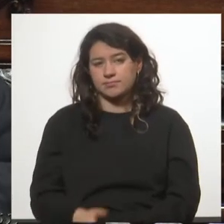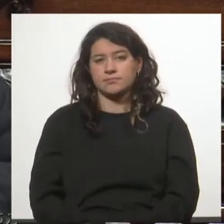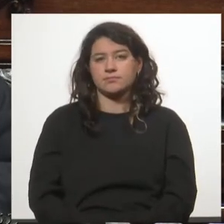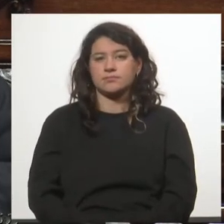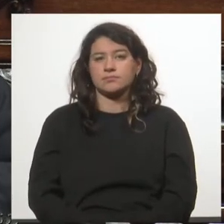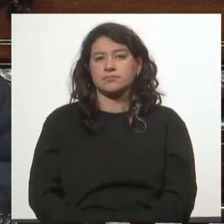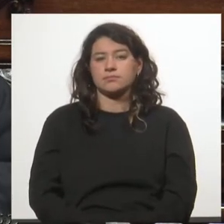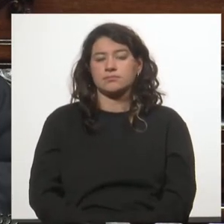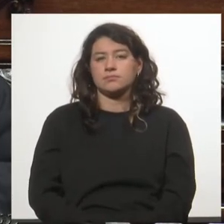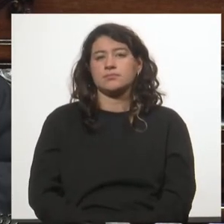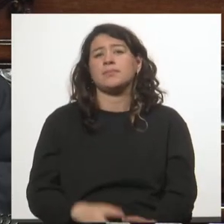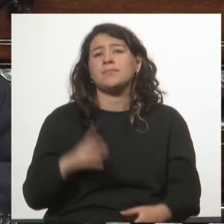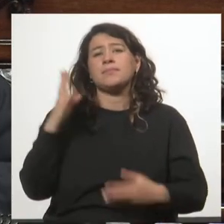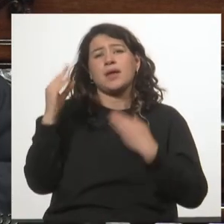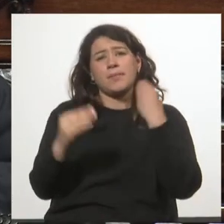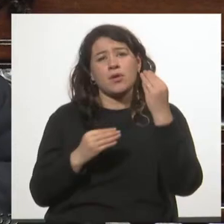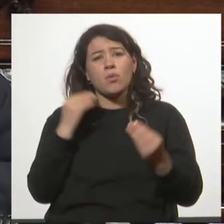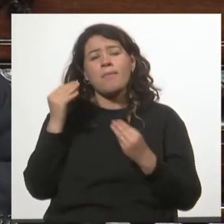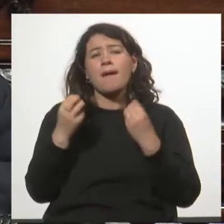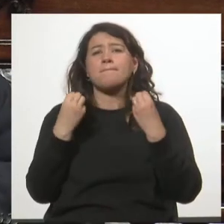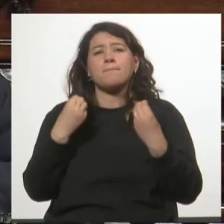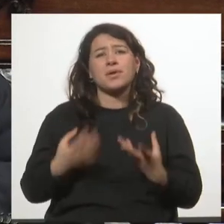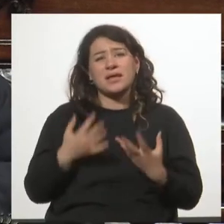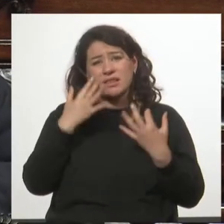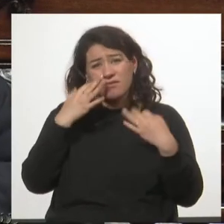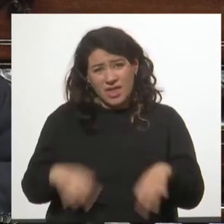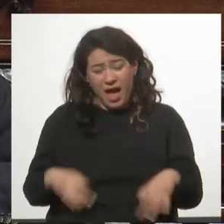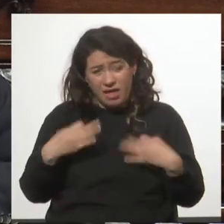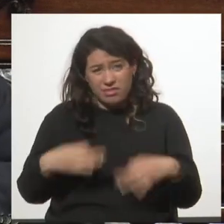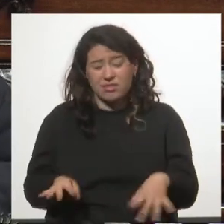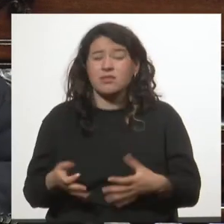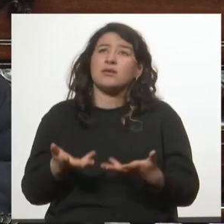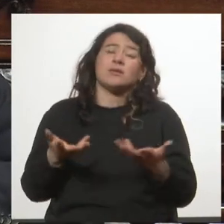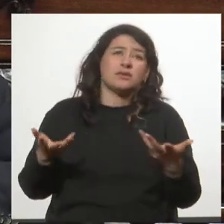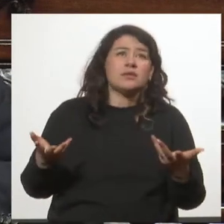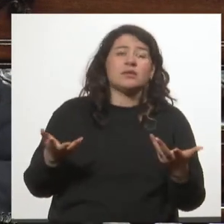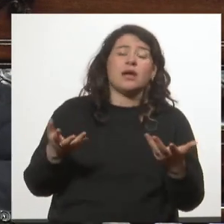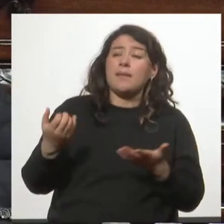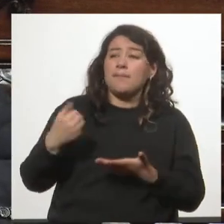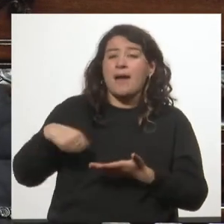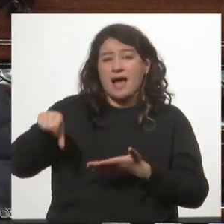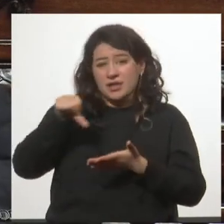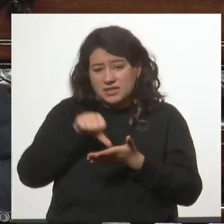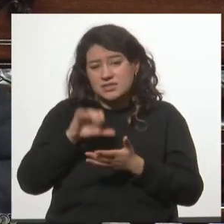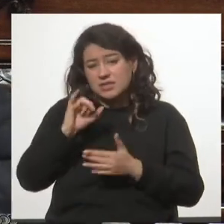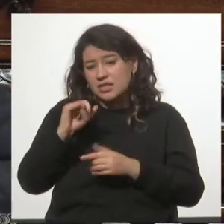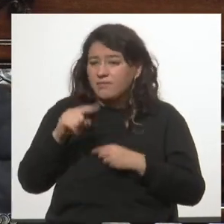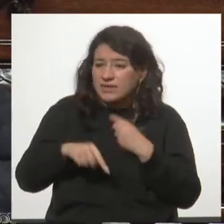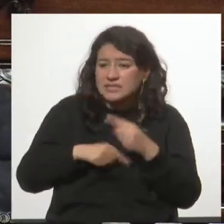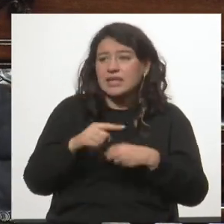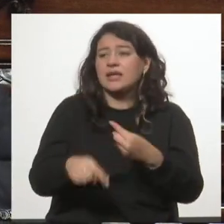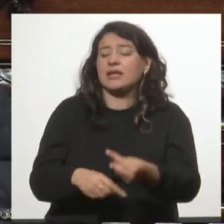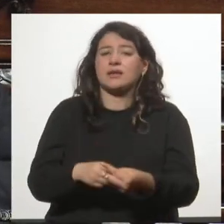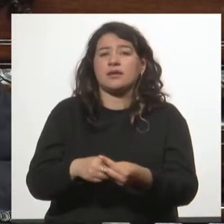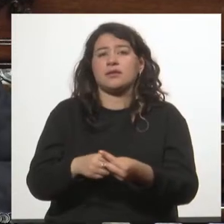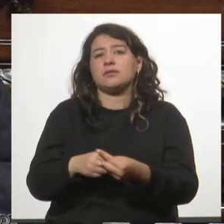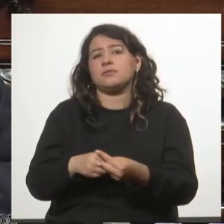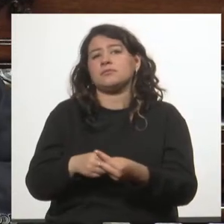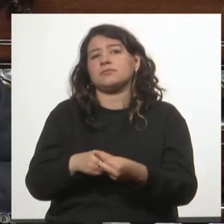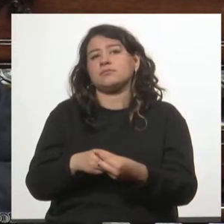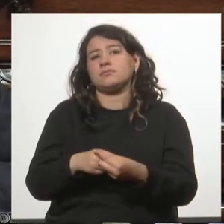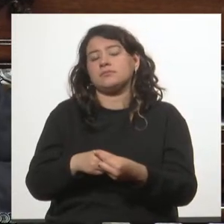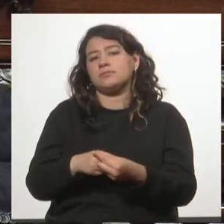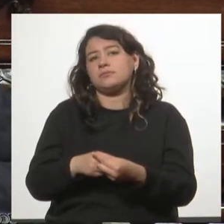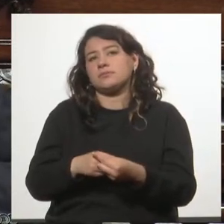entonces me preocupa porque es evidente que el país va a seguir caminando